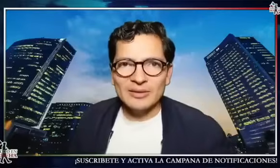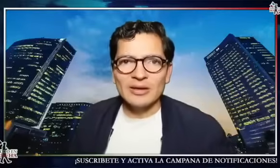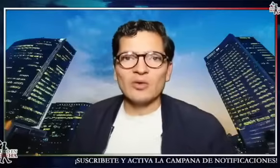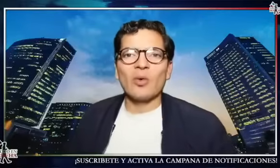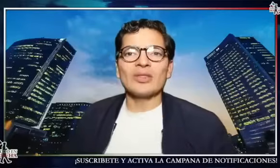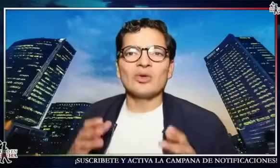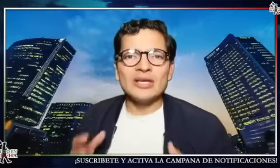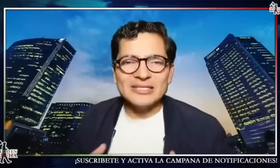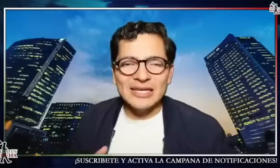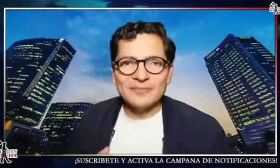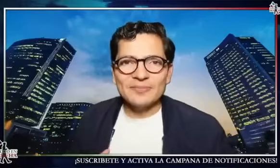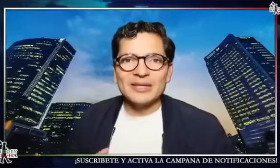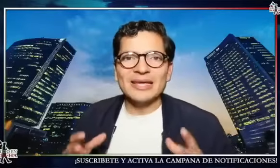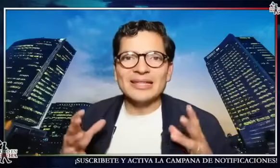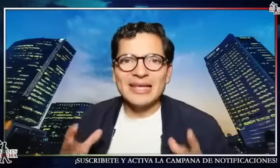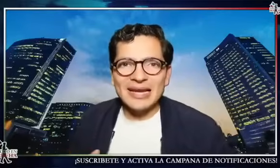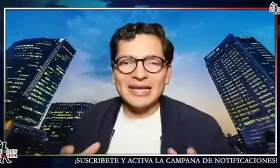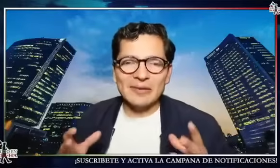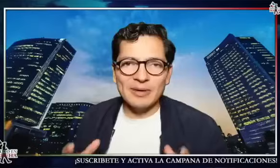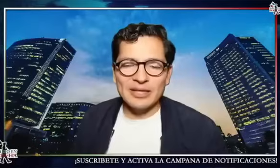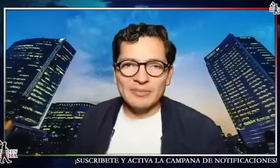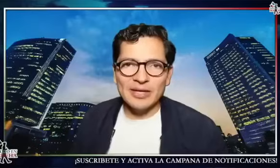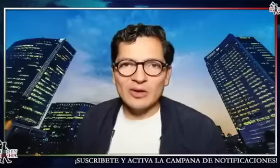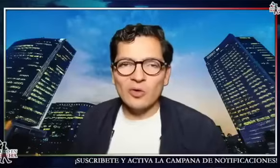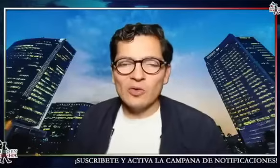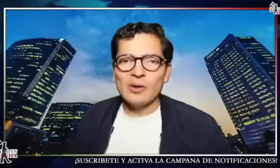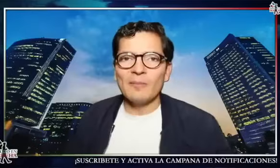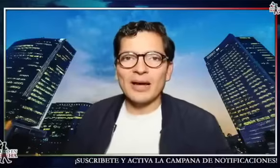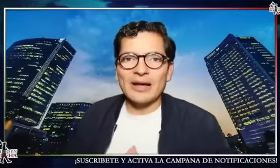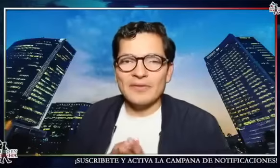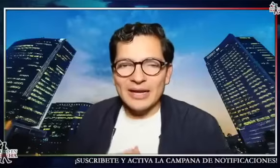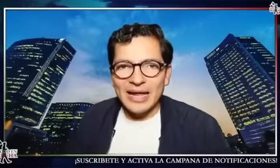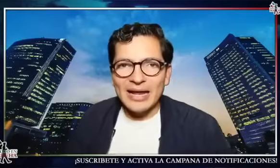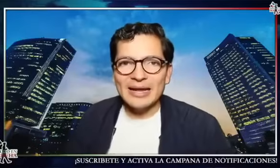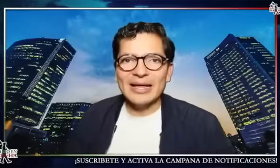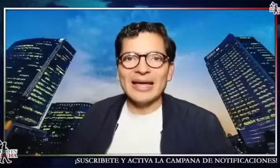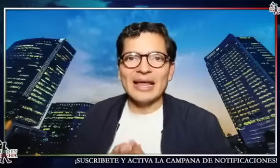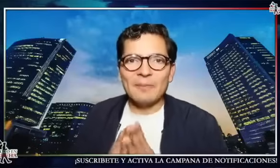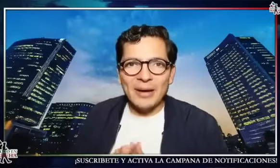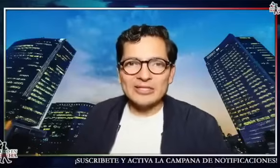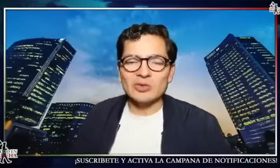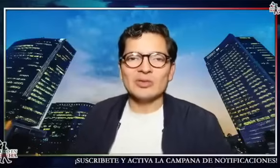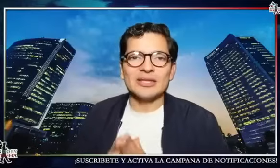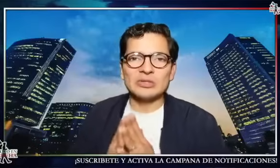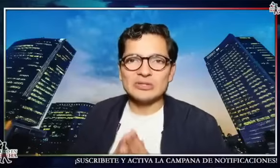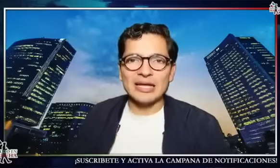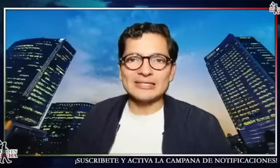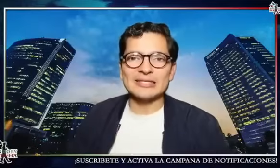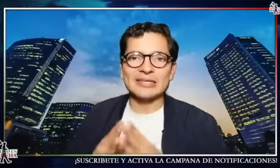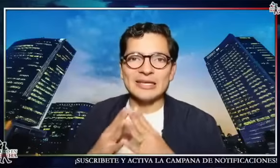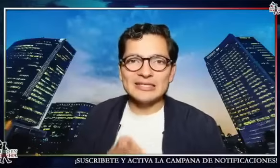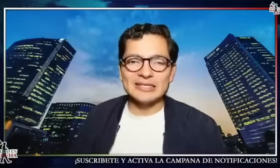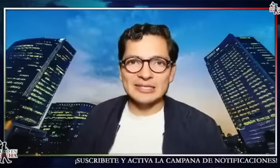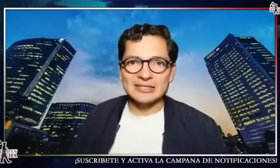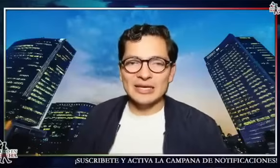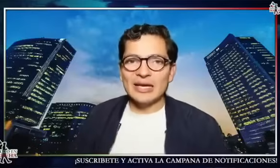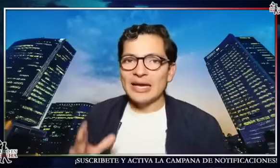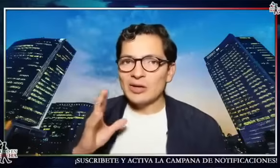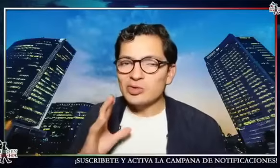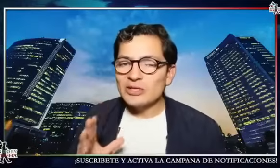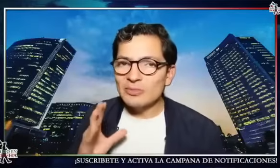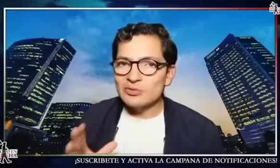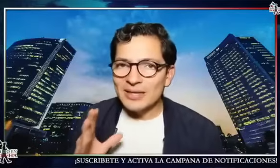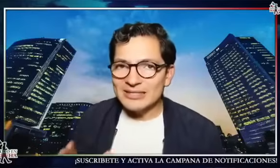seguridad Cuando dicen que tienen que invadir México para frenar el paso de sustancias ilícitas